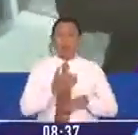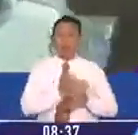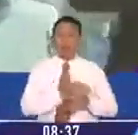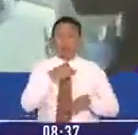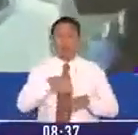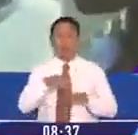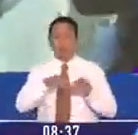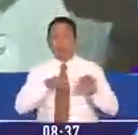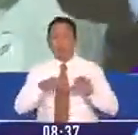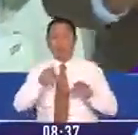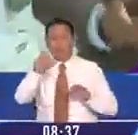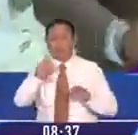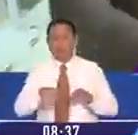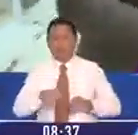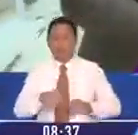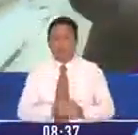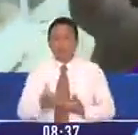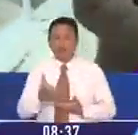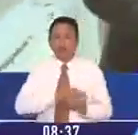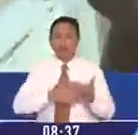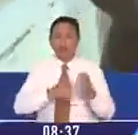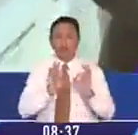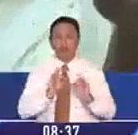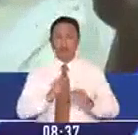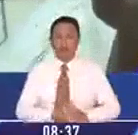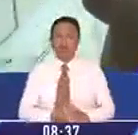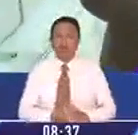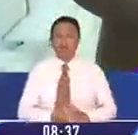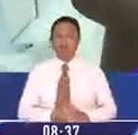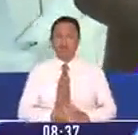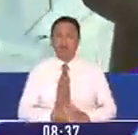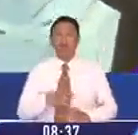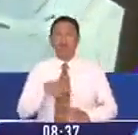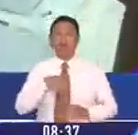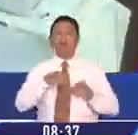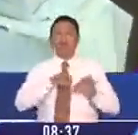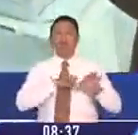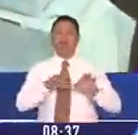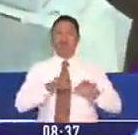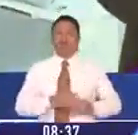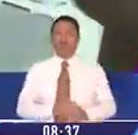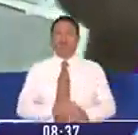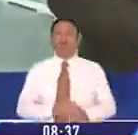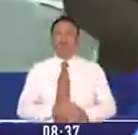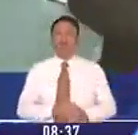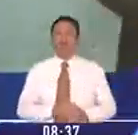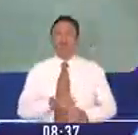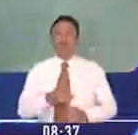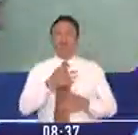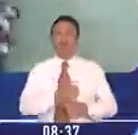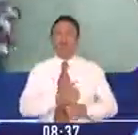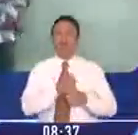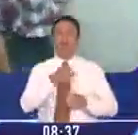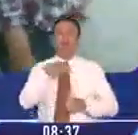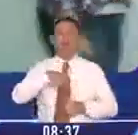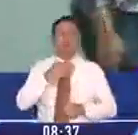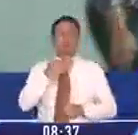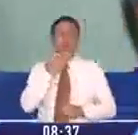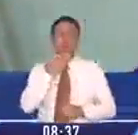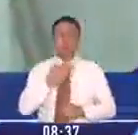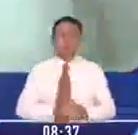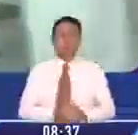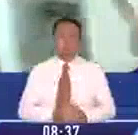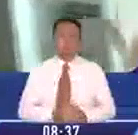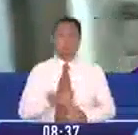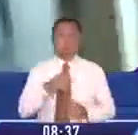guiadores para que podamos tener una convivencia sana en el comercio. Algo también que hay que indicar es que, ¿cómo va la seguridad en este punto? Tengo entendido que se